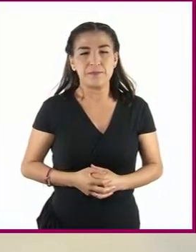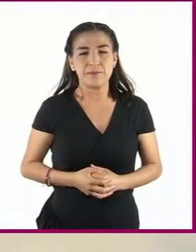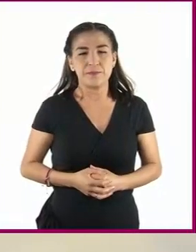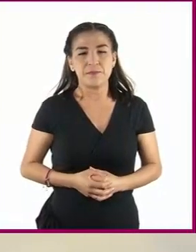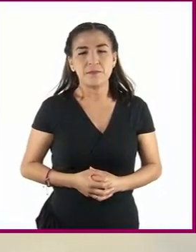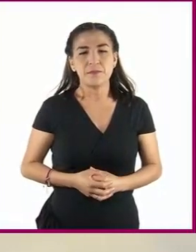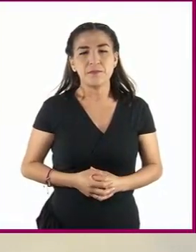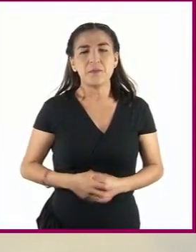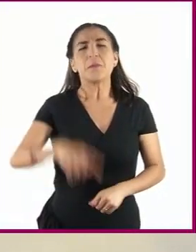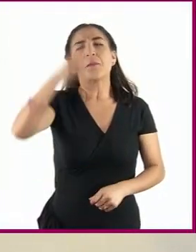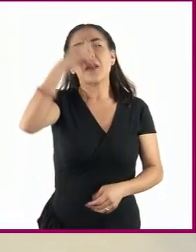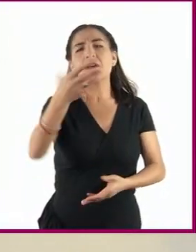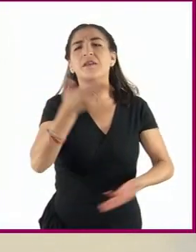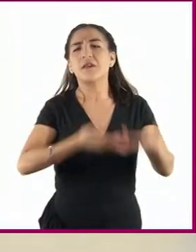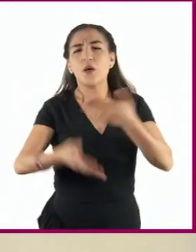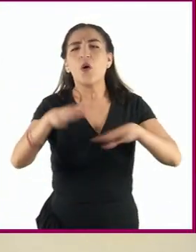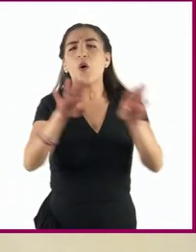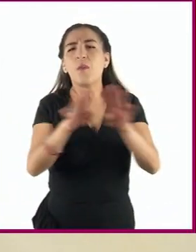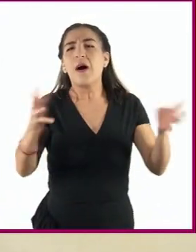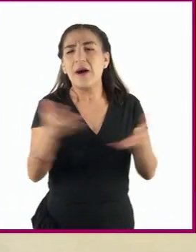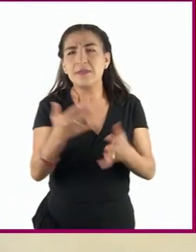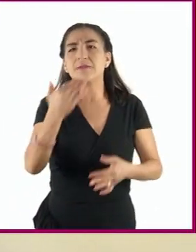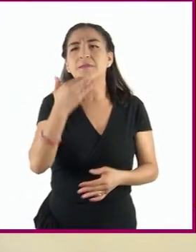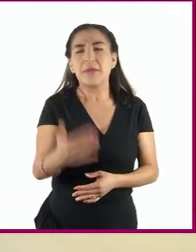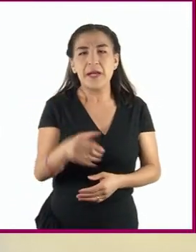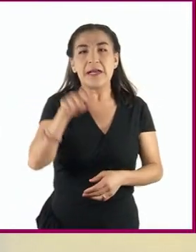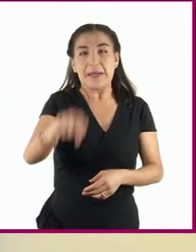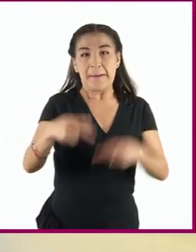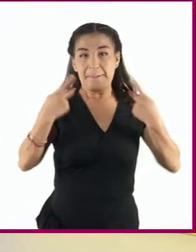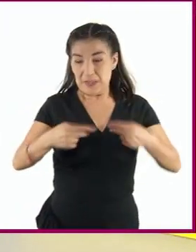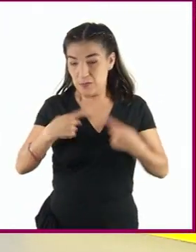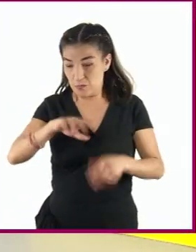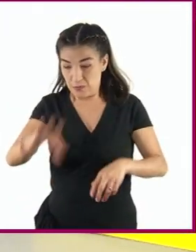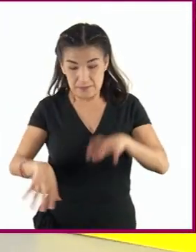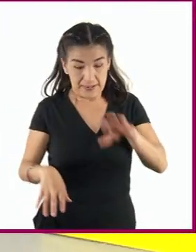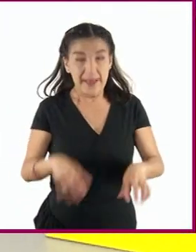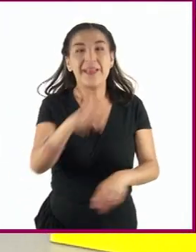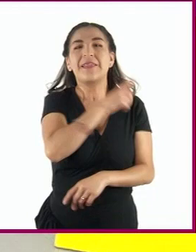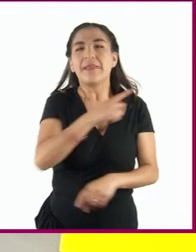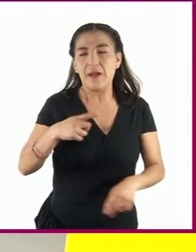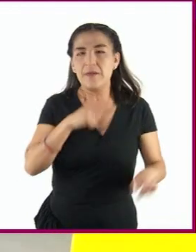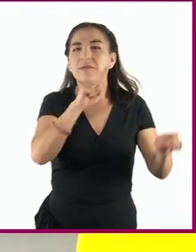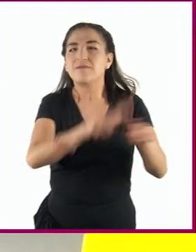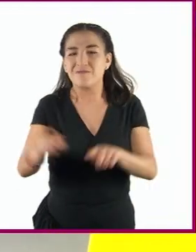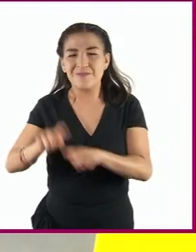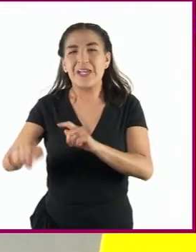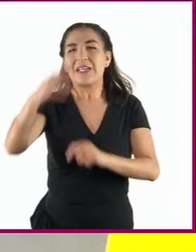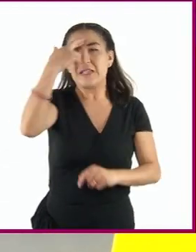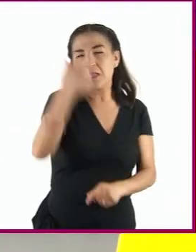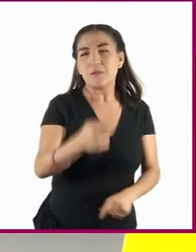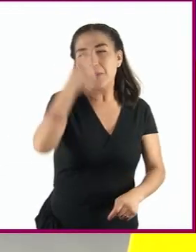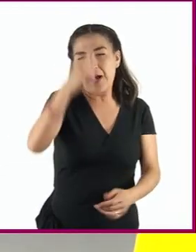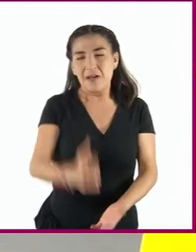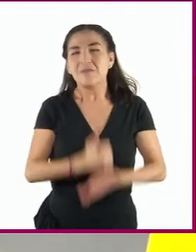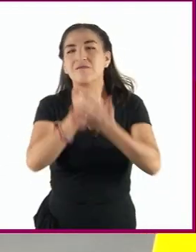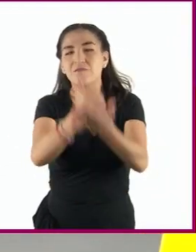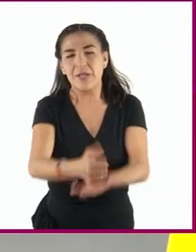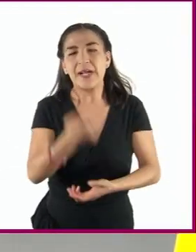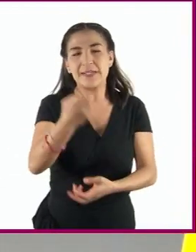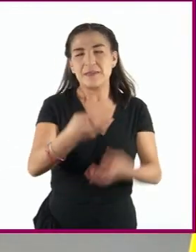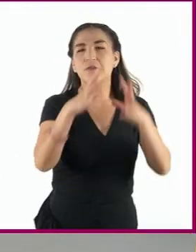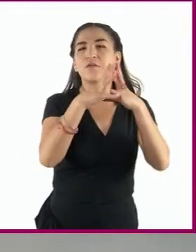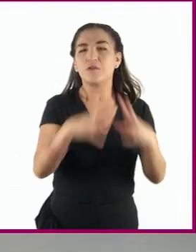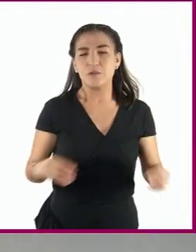que la mediación se pueda llevar a cabo, los mediadores requieren tener diversas cualidades que les permitan apoyar en la